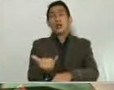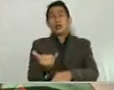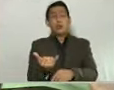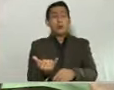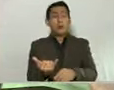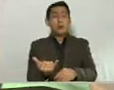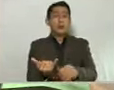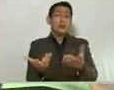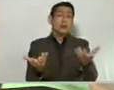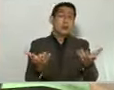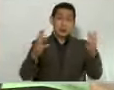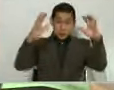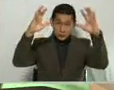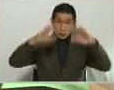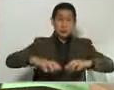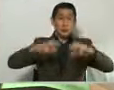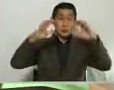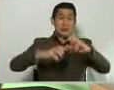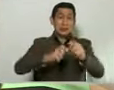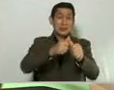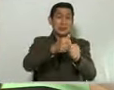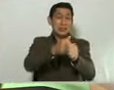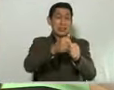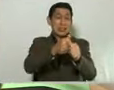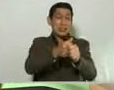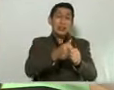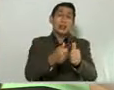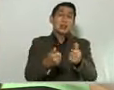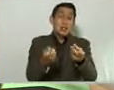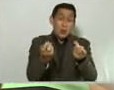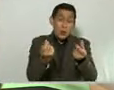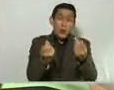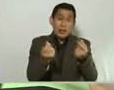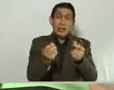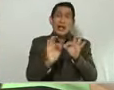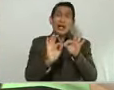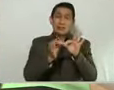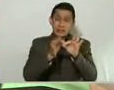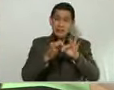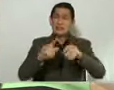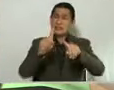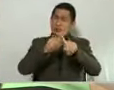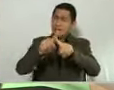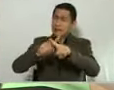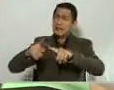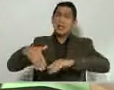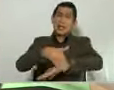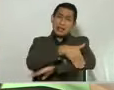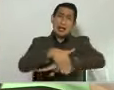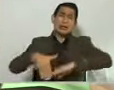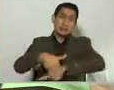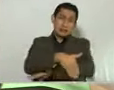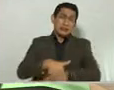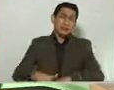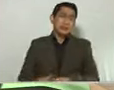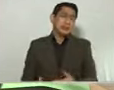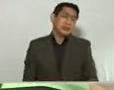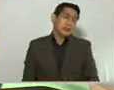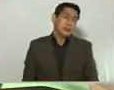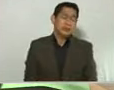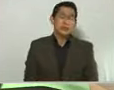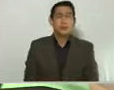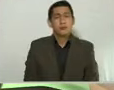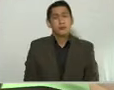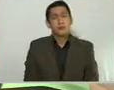viene el invierno y estamos corriendo para poder terminar sin que haya otra sorpresa, que es con la que nos topamos a